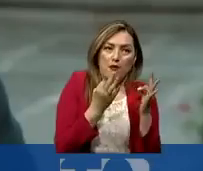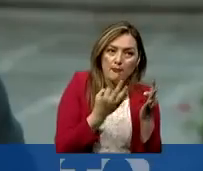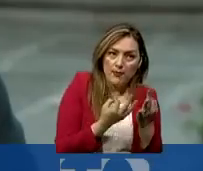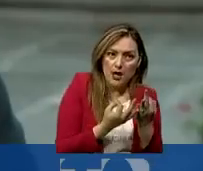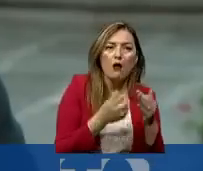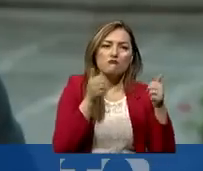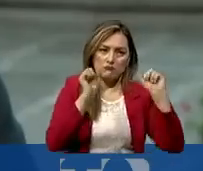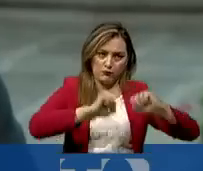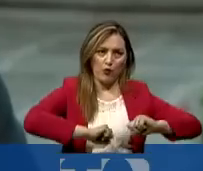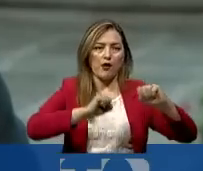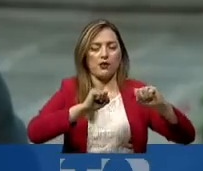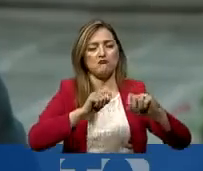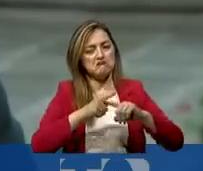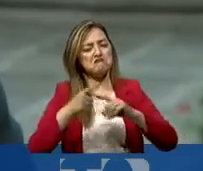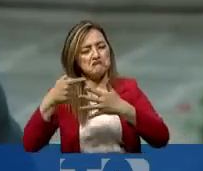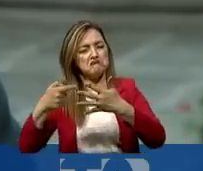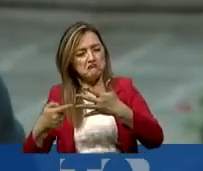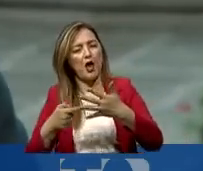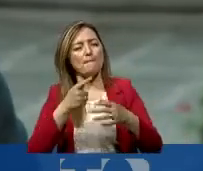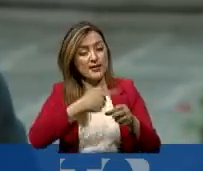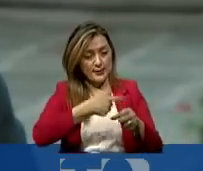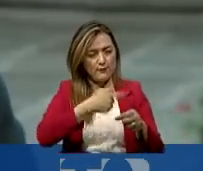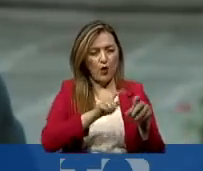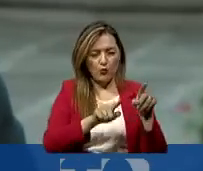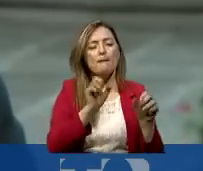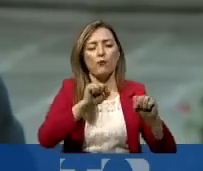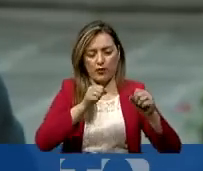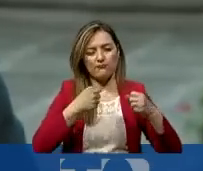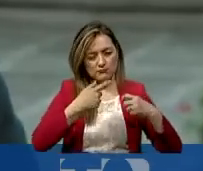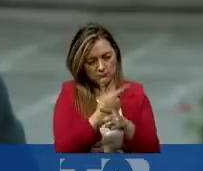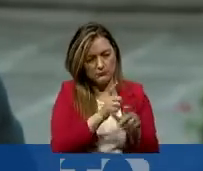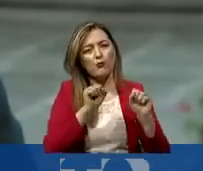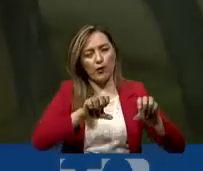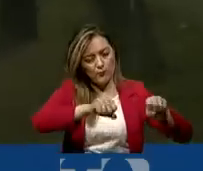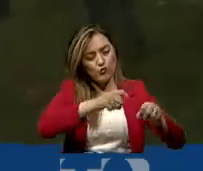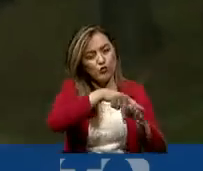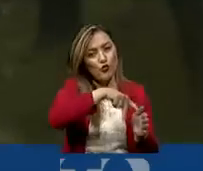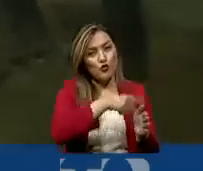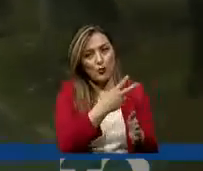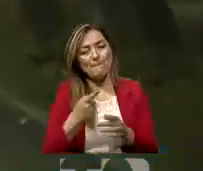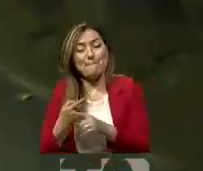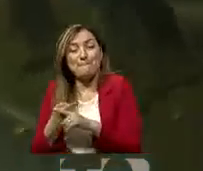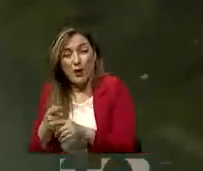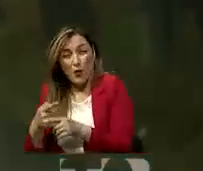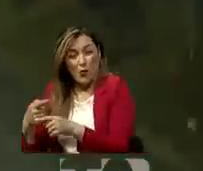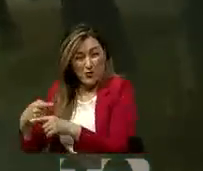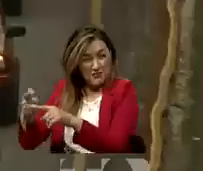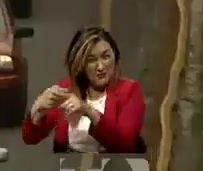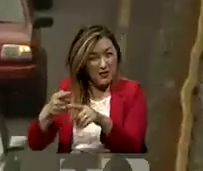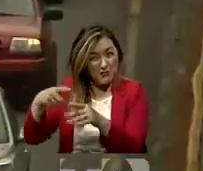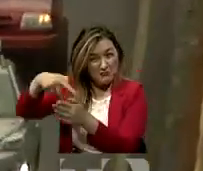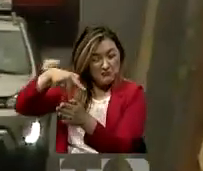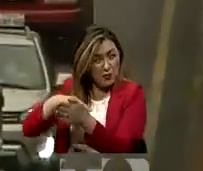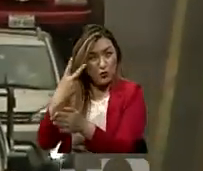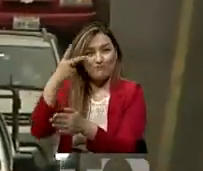explicar aquí el ministro y el director, no podrán ir a partir de este momento en moto. Y las excepciones a esta medida